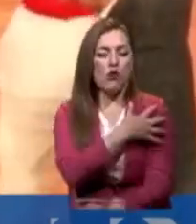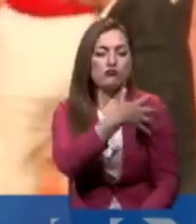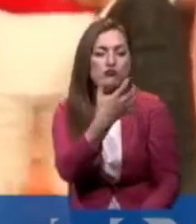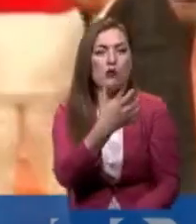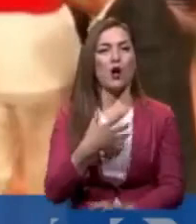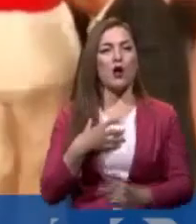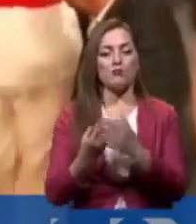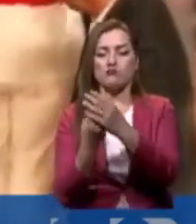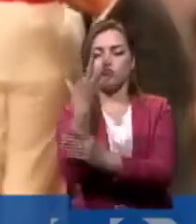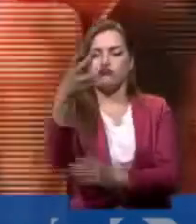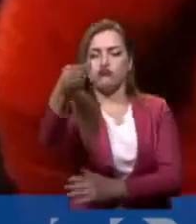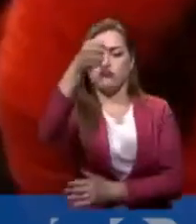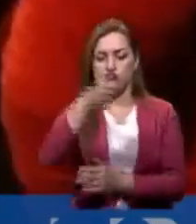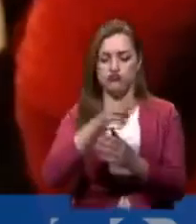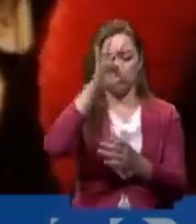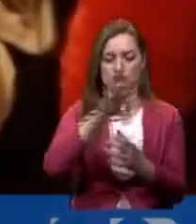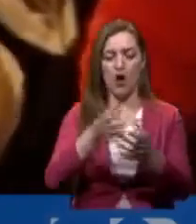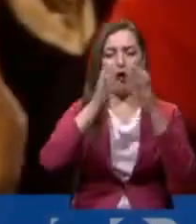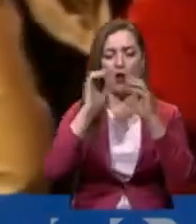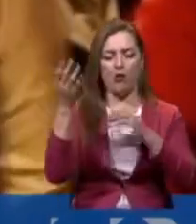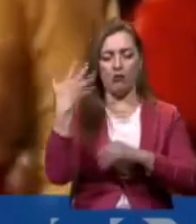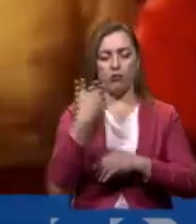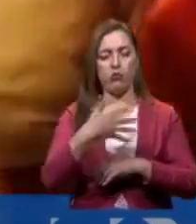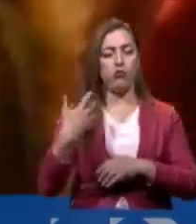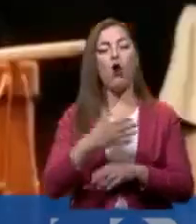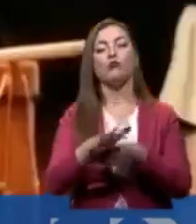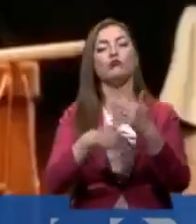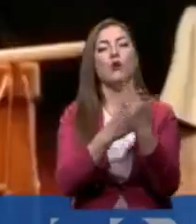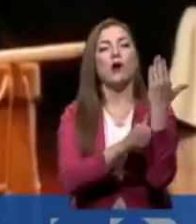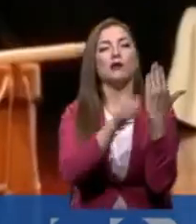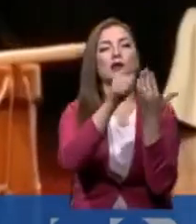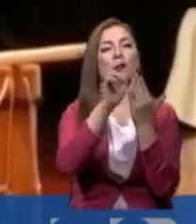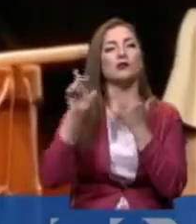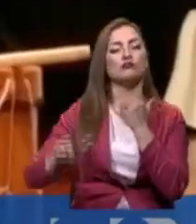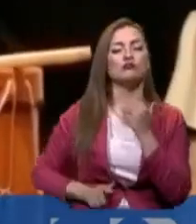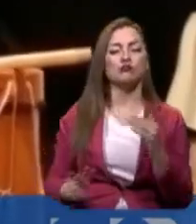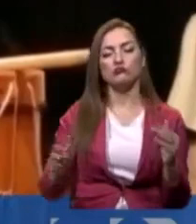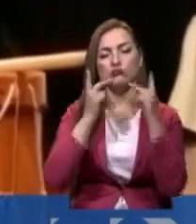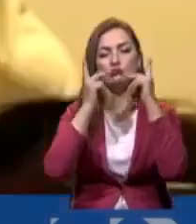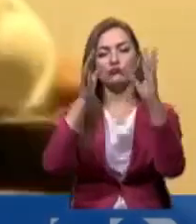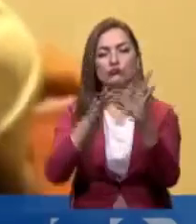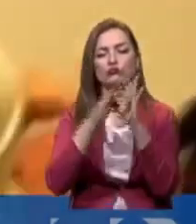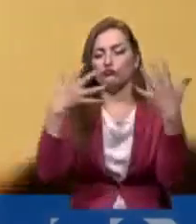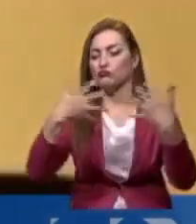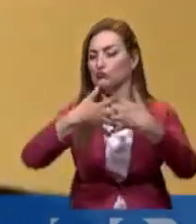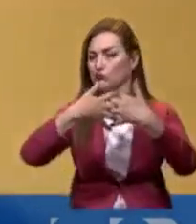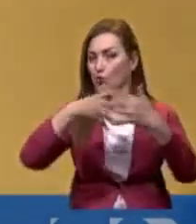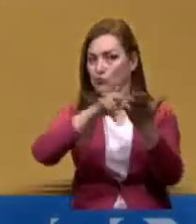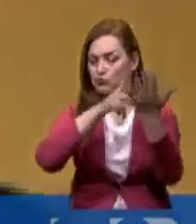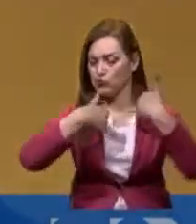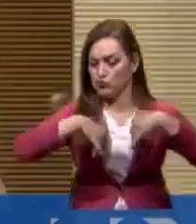la medicina ancestral y su articulación con el Ministerio de Salud Pública para que no se pierda esta tradición en las